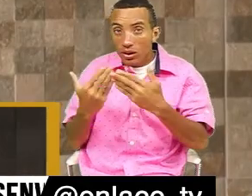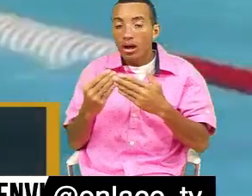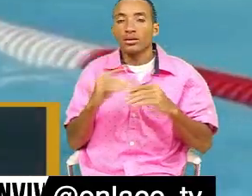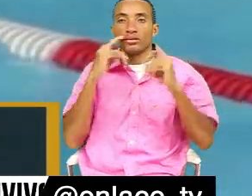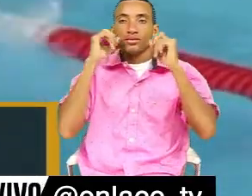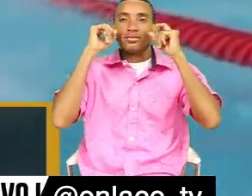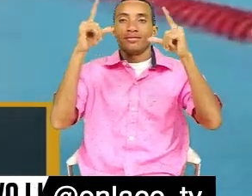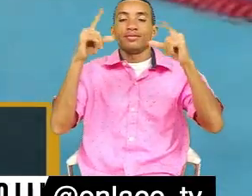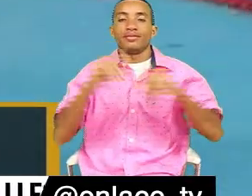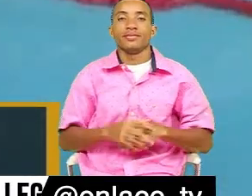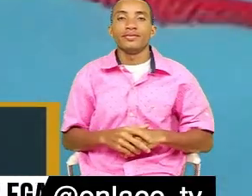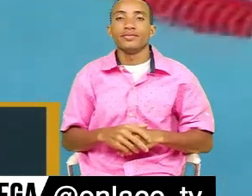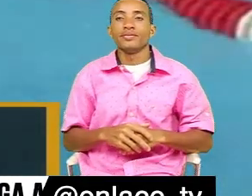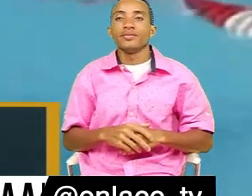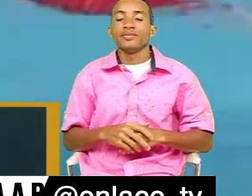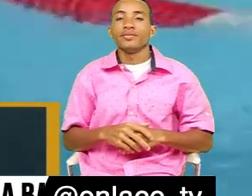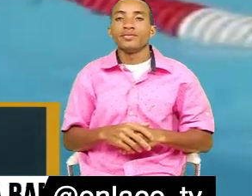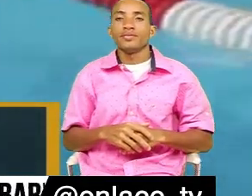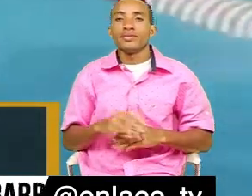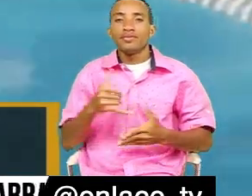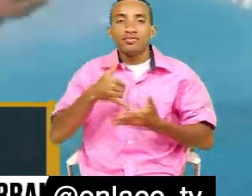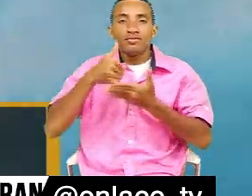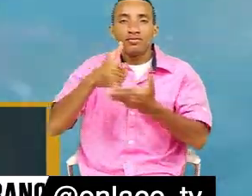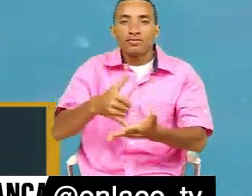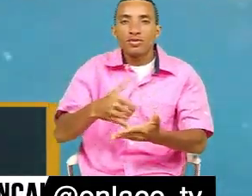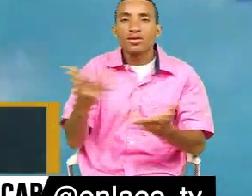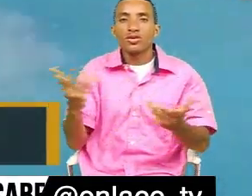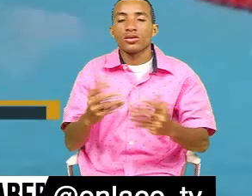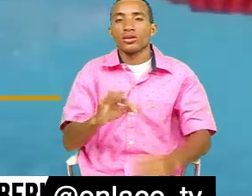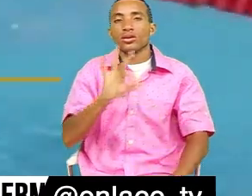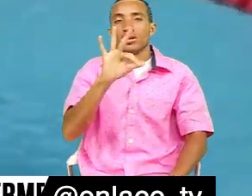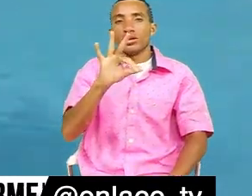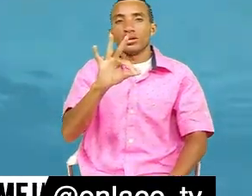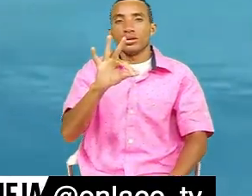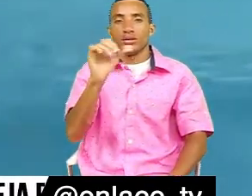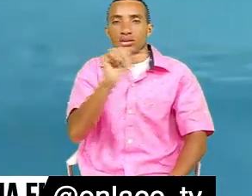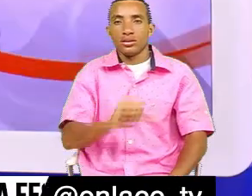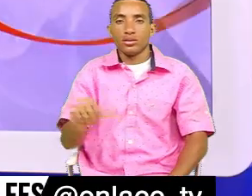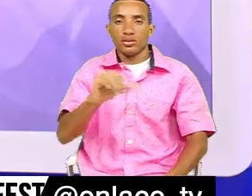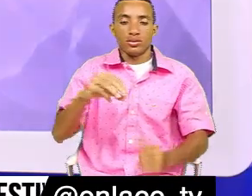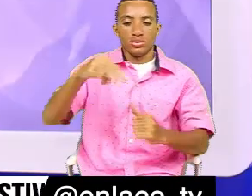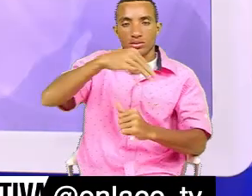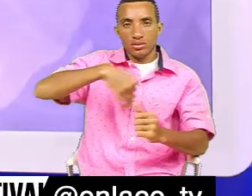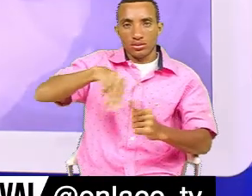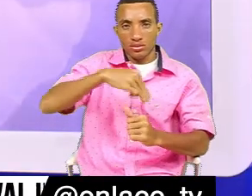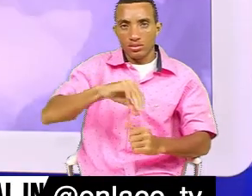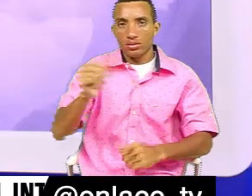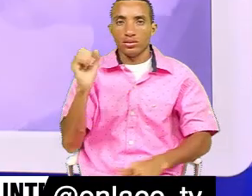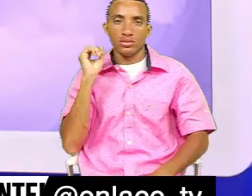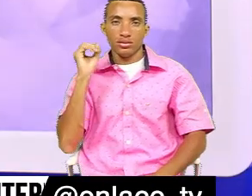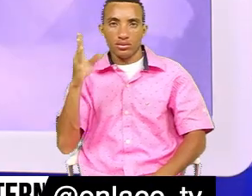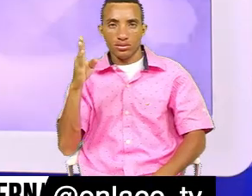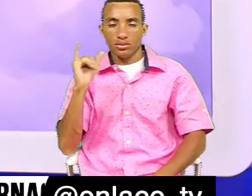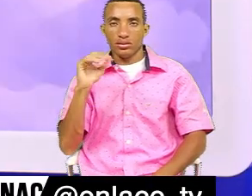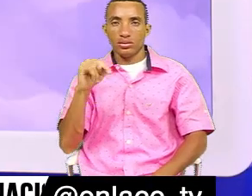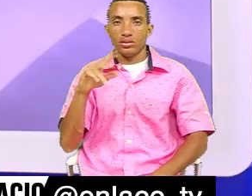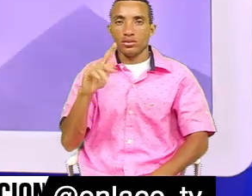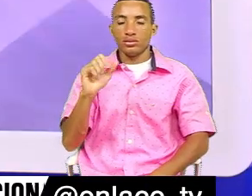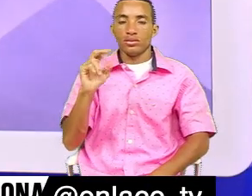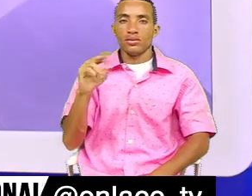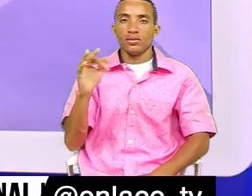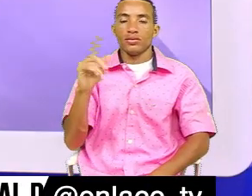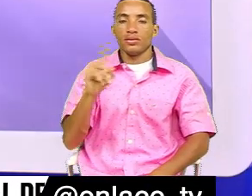deportistas. La premiación se realizará el 3 de agosto en los clubes Infantas y Miramar. Para el mes de octubre, el Club